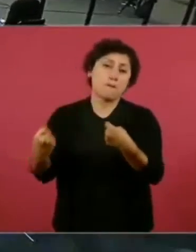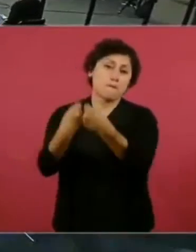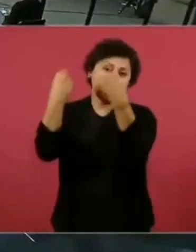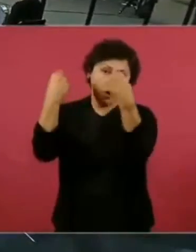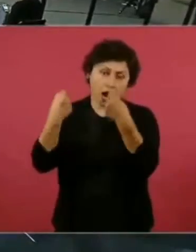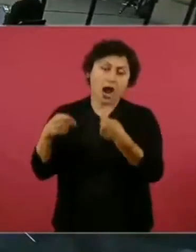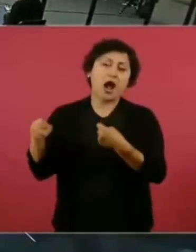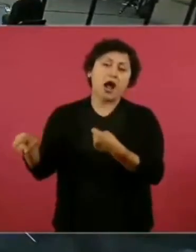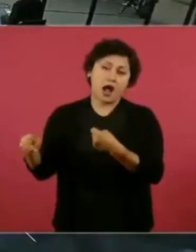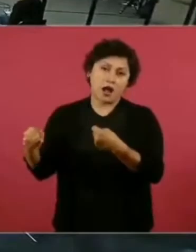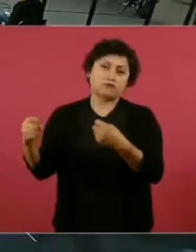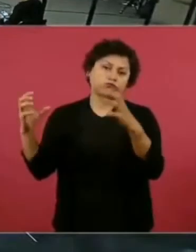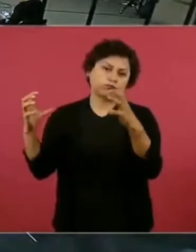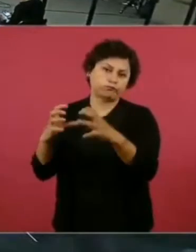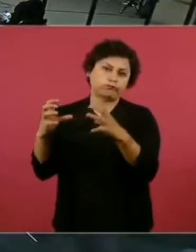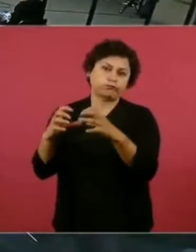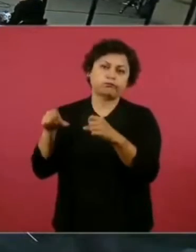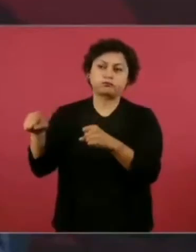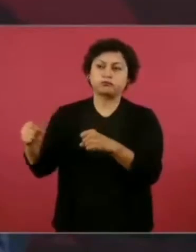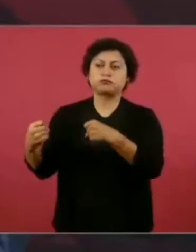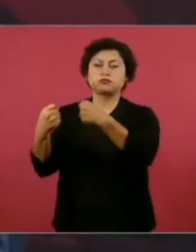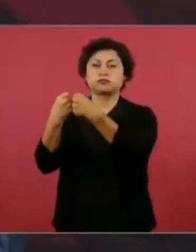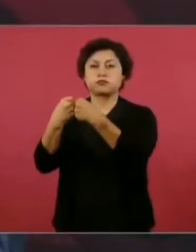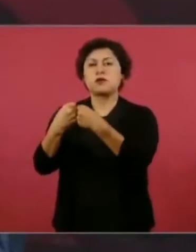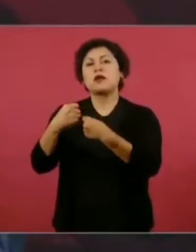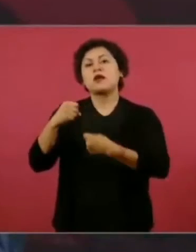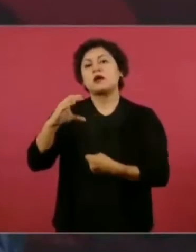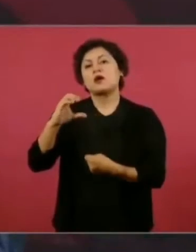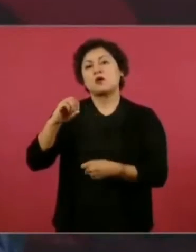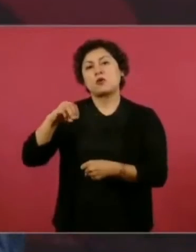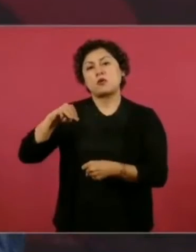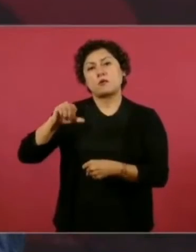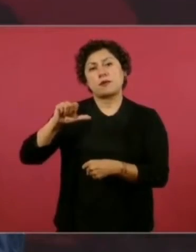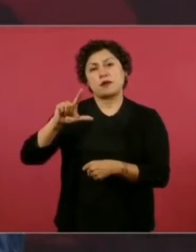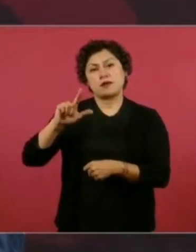frontera Comalapa, Chicomucelo.